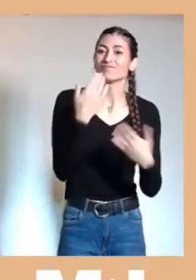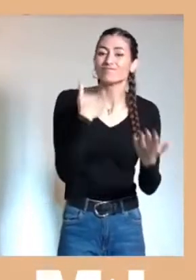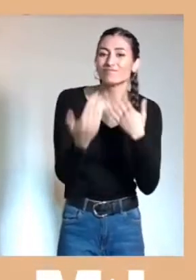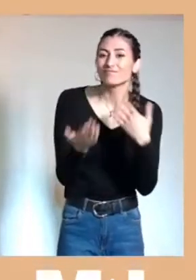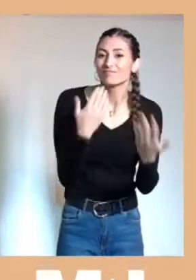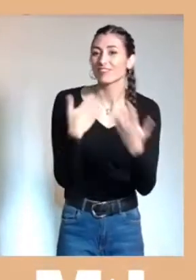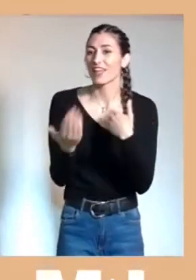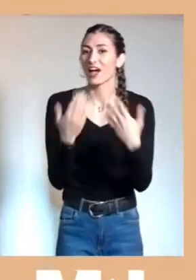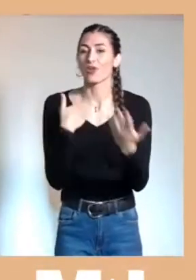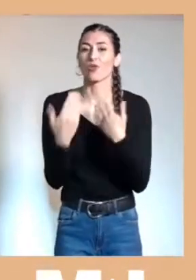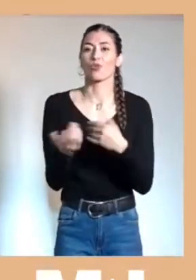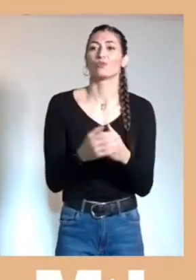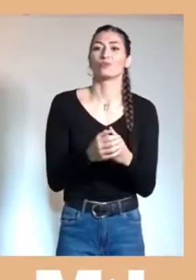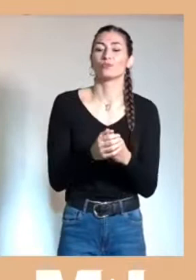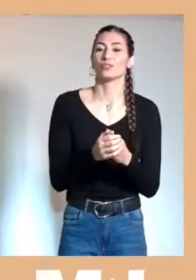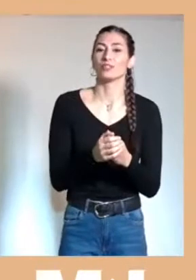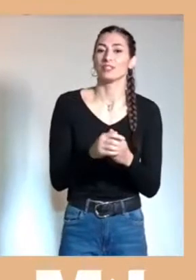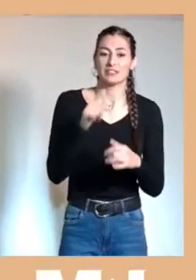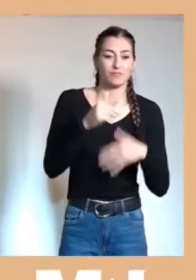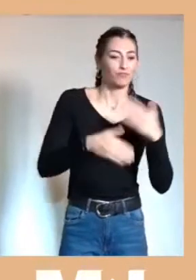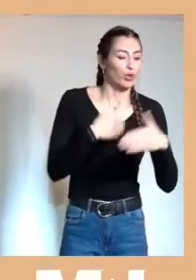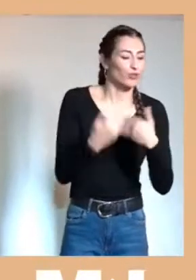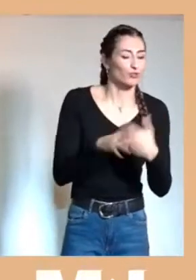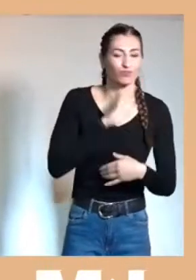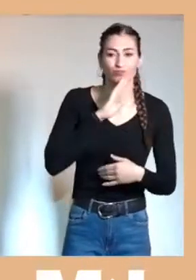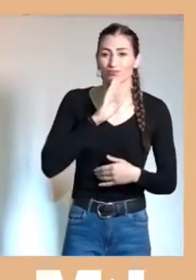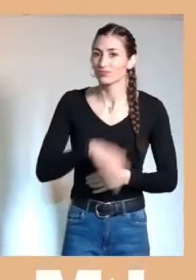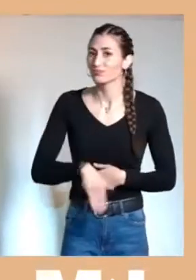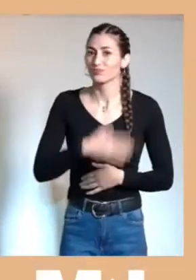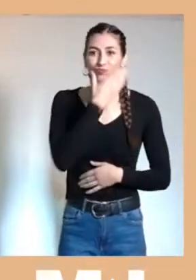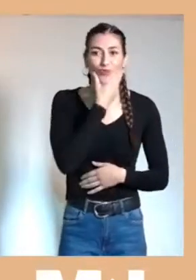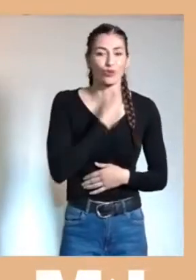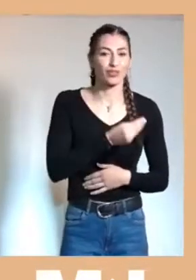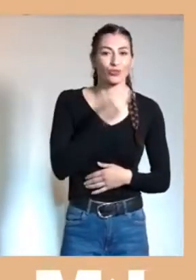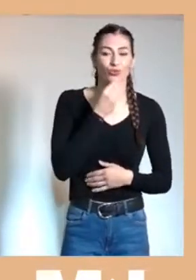sido un proceso súper chulo, súper bonito,